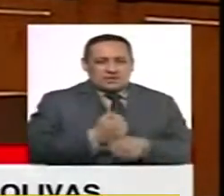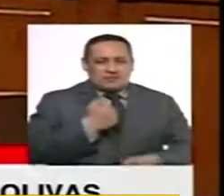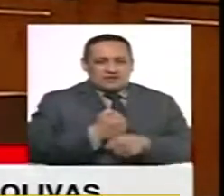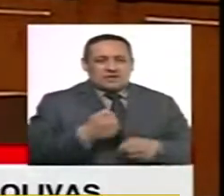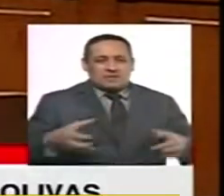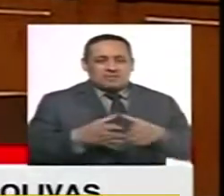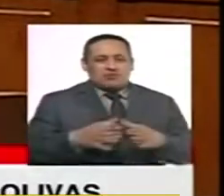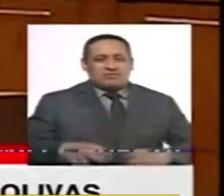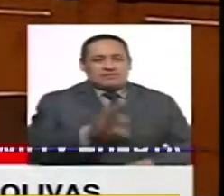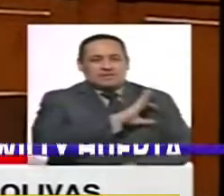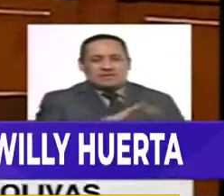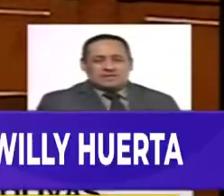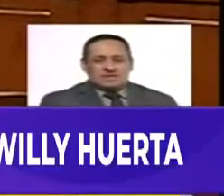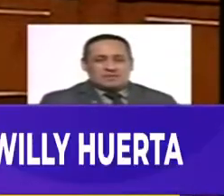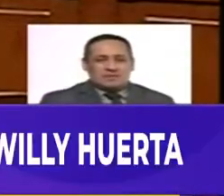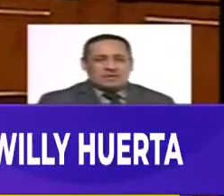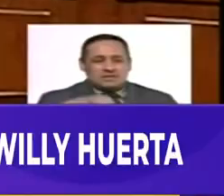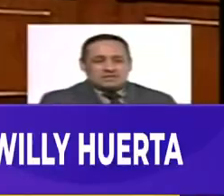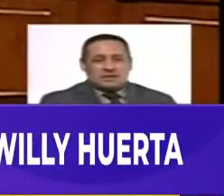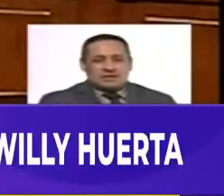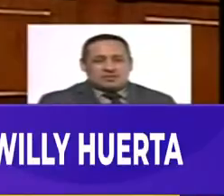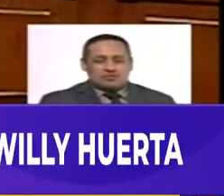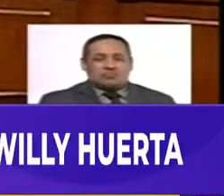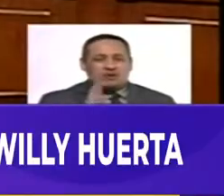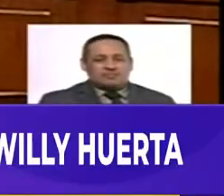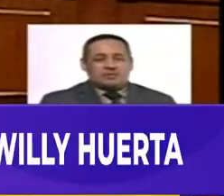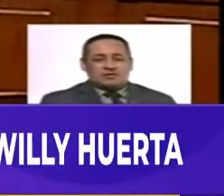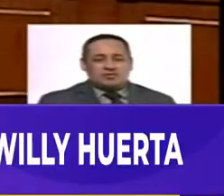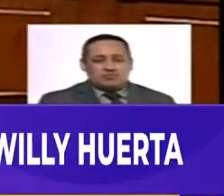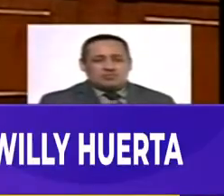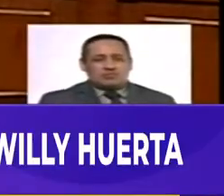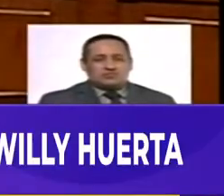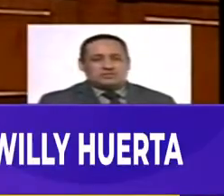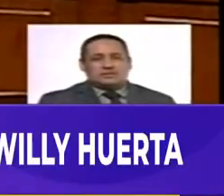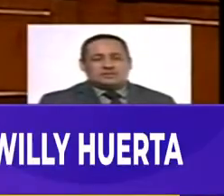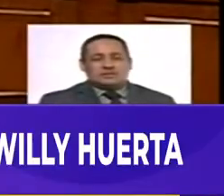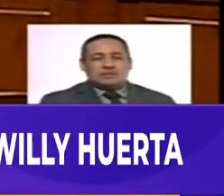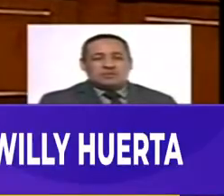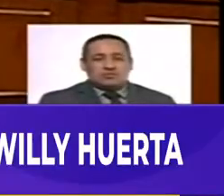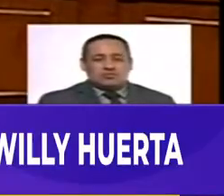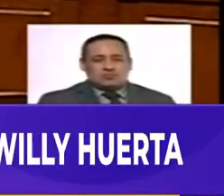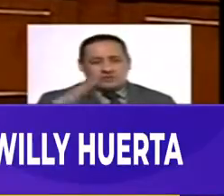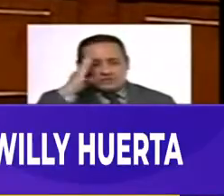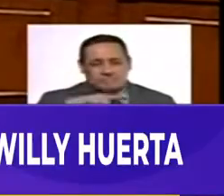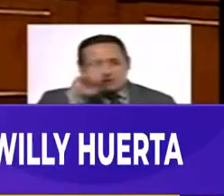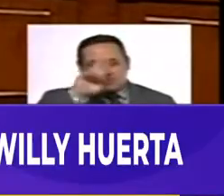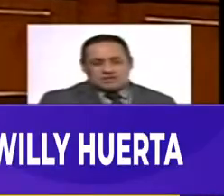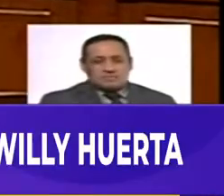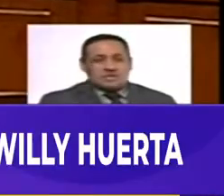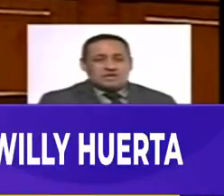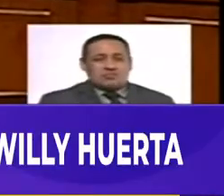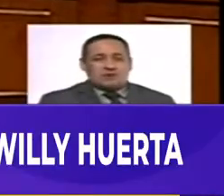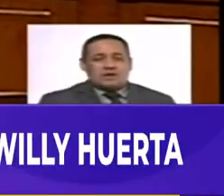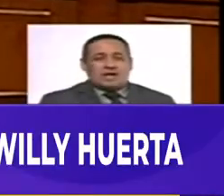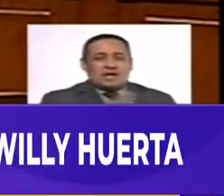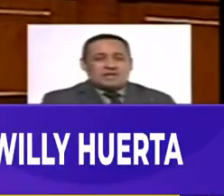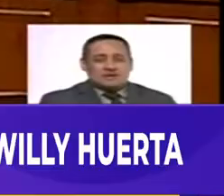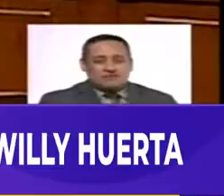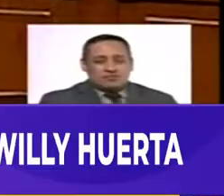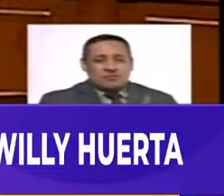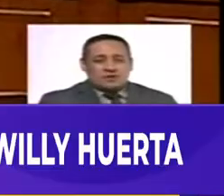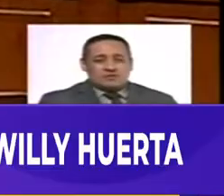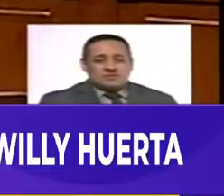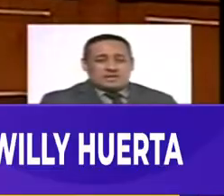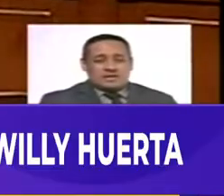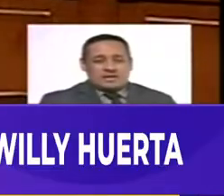de la Fiscalía, que para la captura de los pedidos por la justicia. Y la Policía Nacional también de forma, ya he declarado